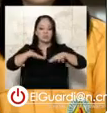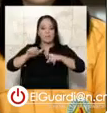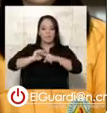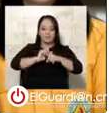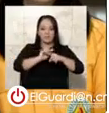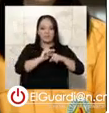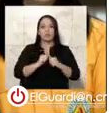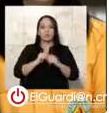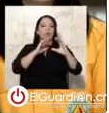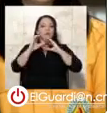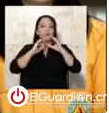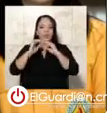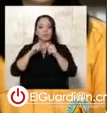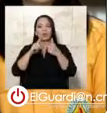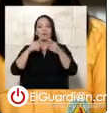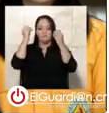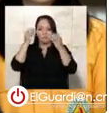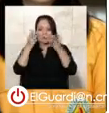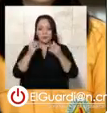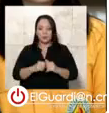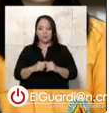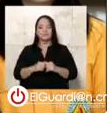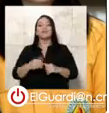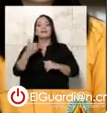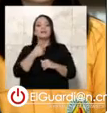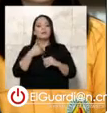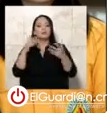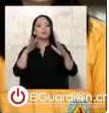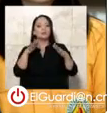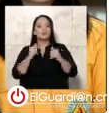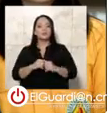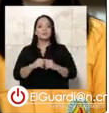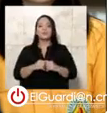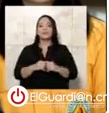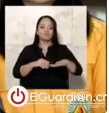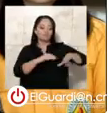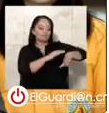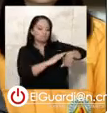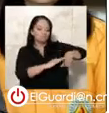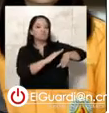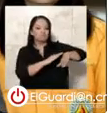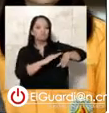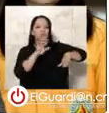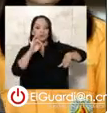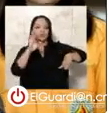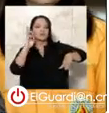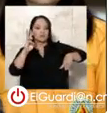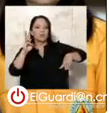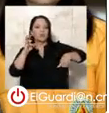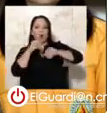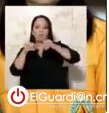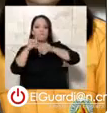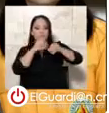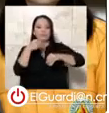capacitación, comunicación e información. Y tenemos alrededor de todo el país cerca de 86 agencias del Ministerio